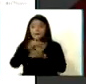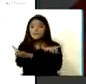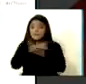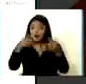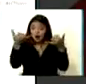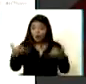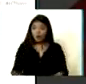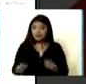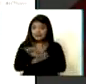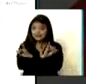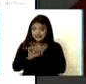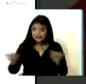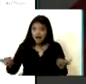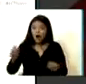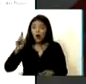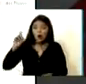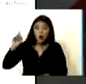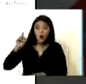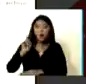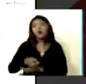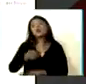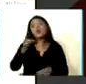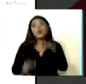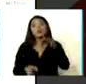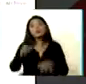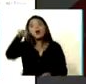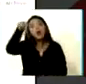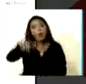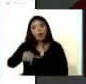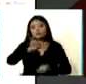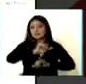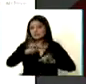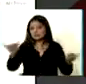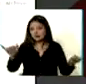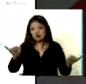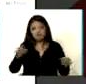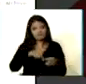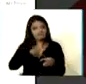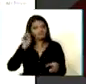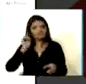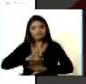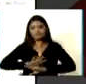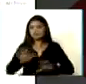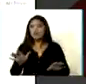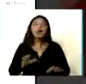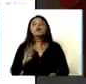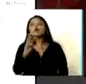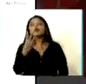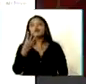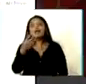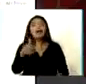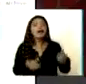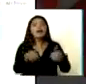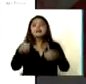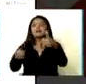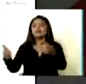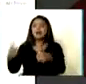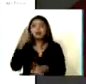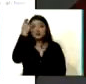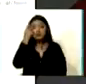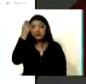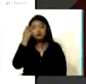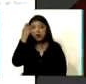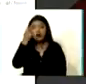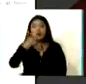luego de la orden por parte del Tribunal Supremo de Justicia, el día de hoy fueron desincorporados. Los 3 candidatos a diputados de la Mesa de la Unidad